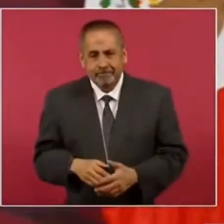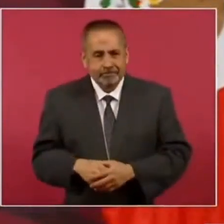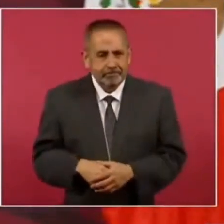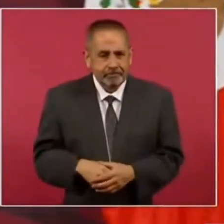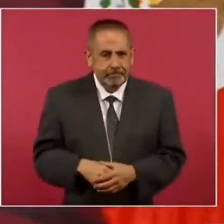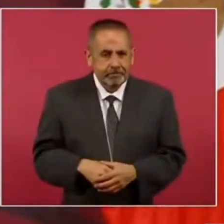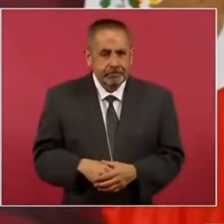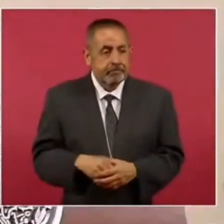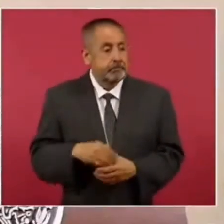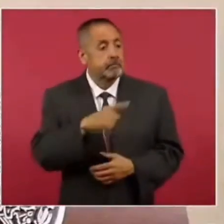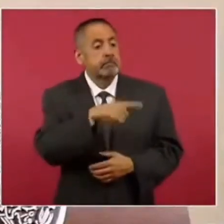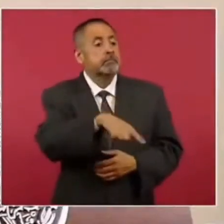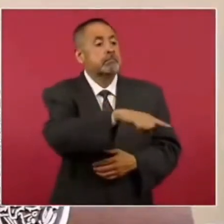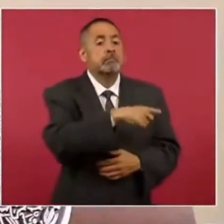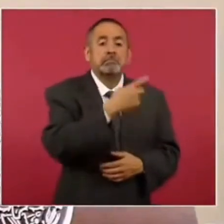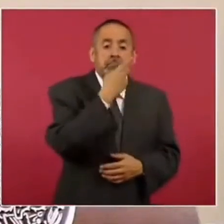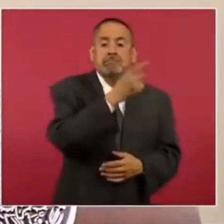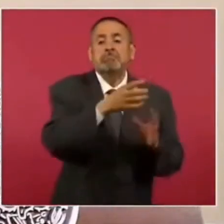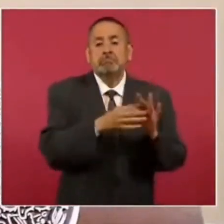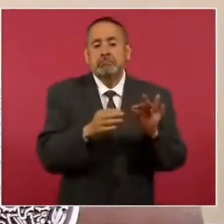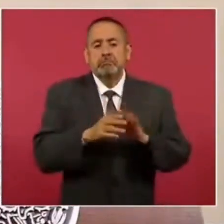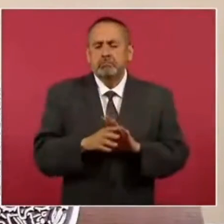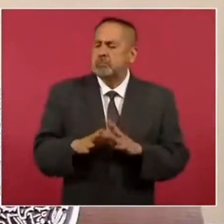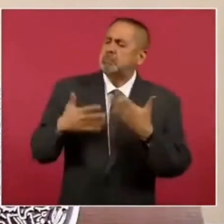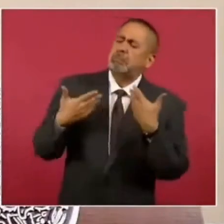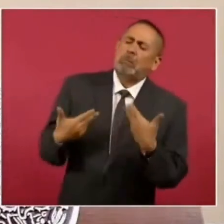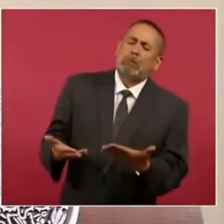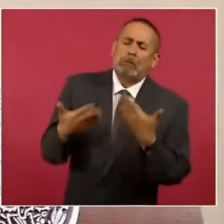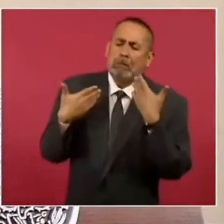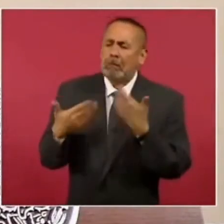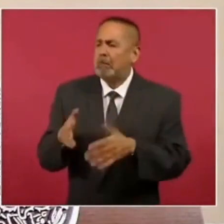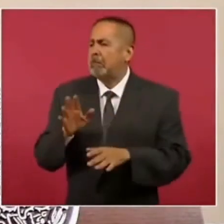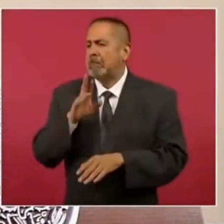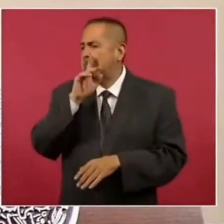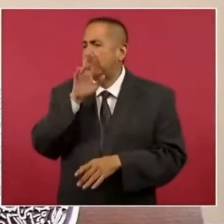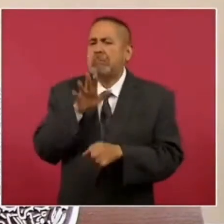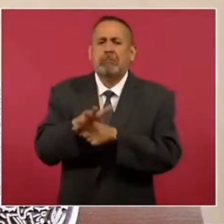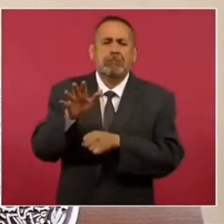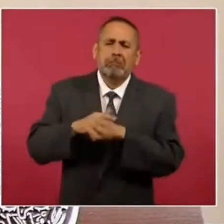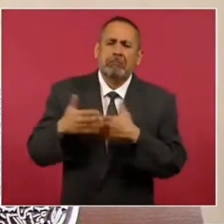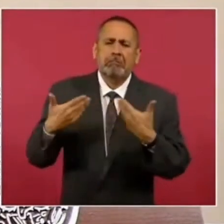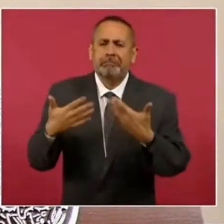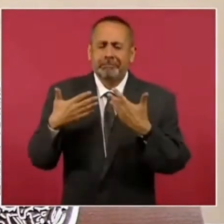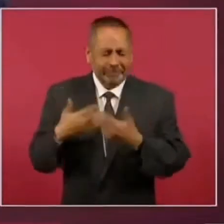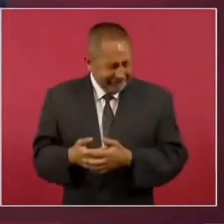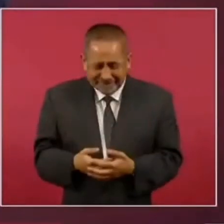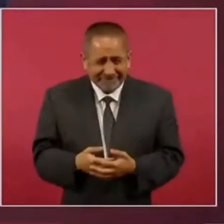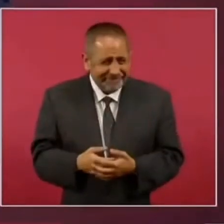Y dicen que estábamos bien